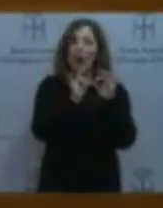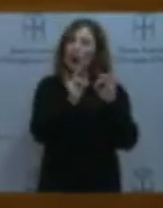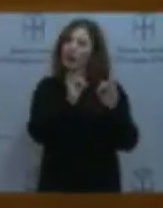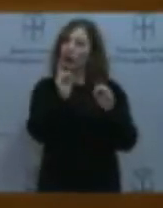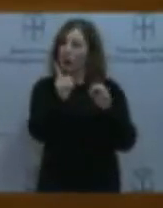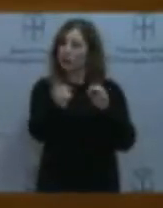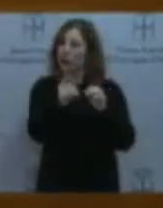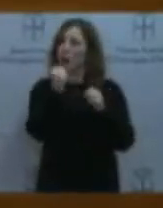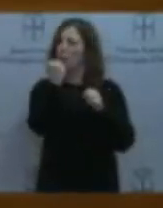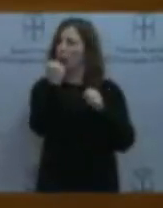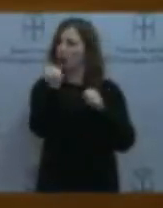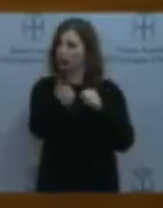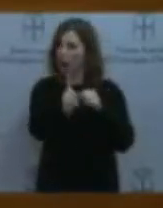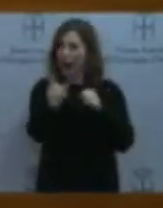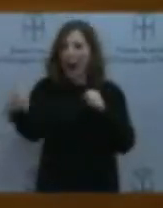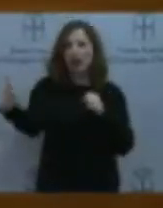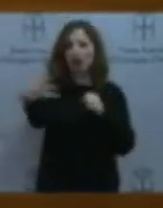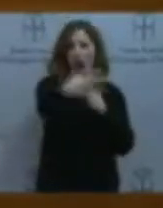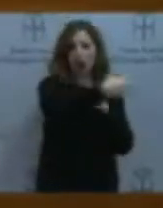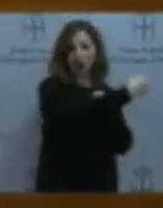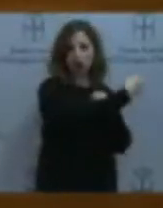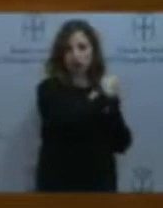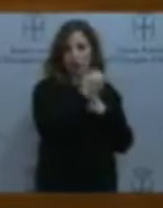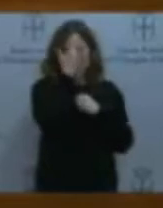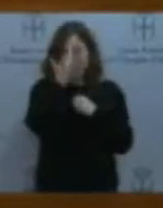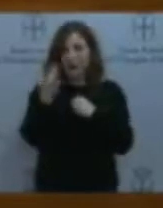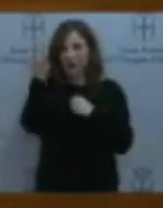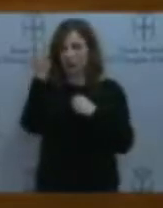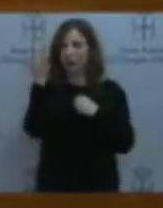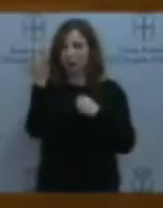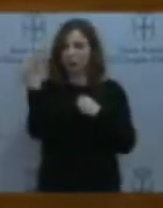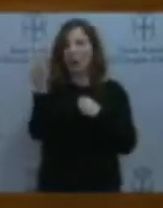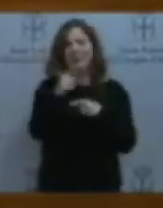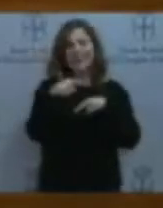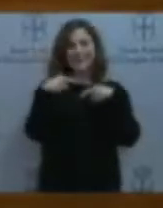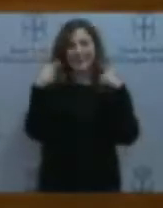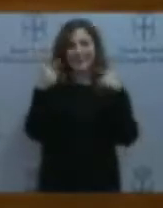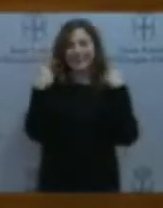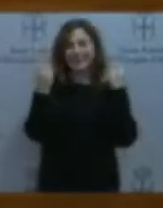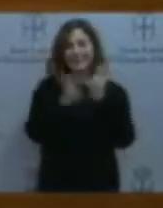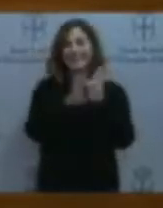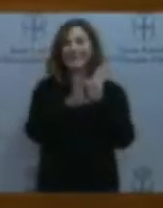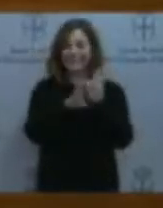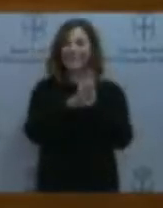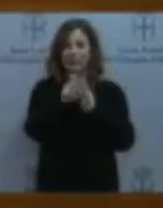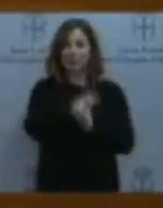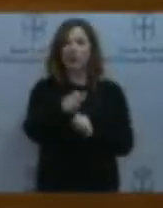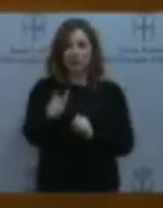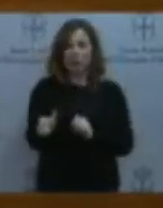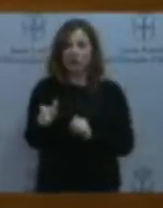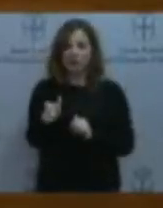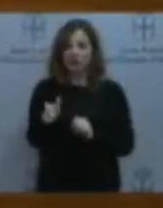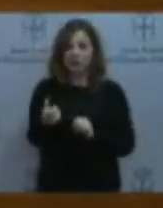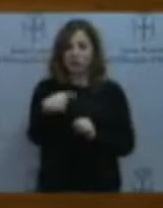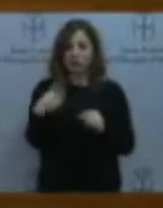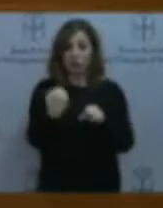poderosos con relumbrón, a todo el mundo. Imagínense que tengamos que sonreír constantemente a las personas para las que